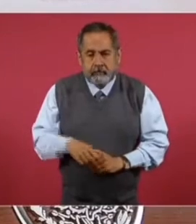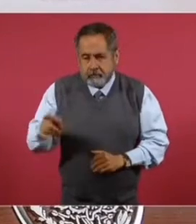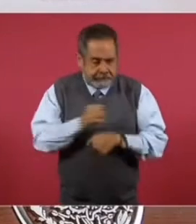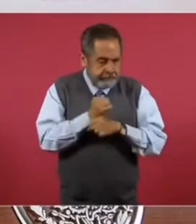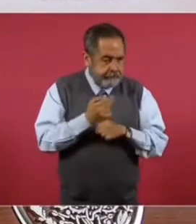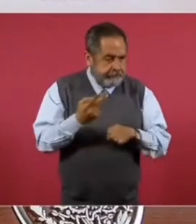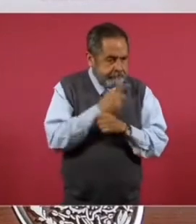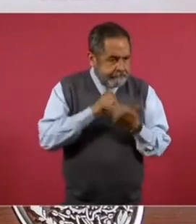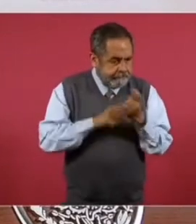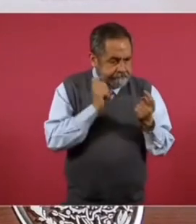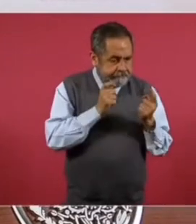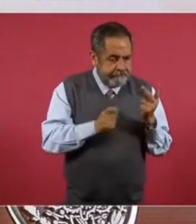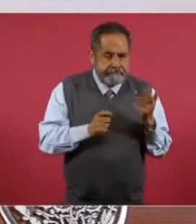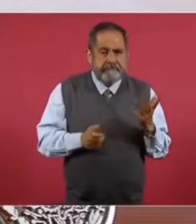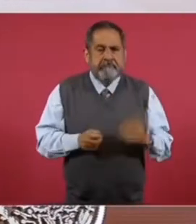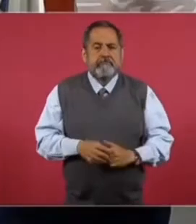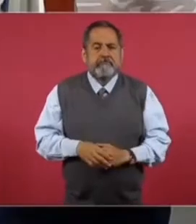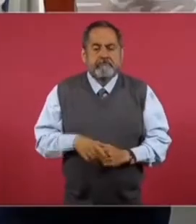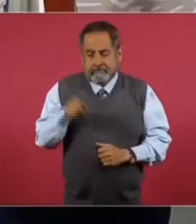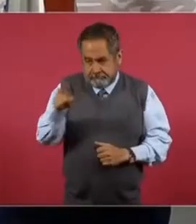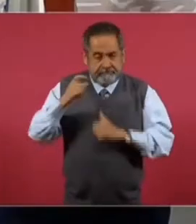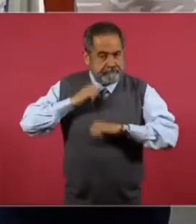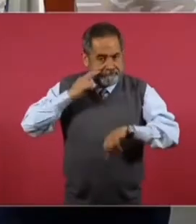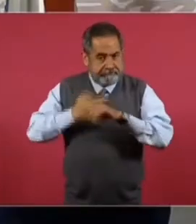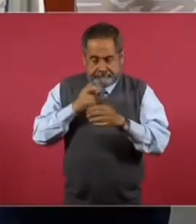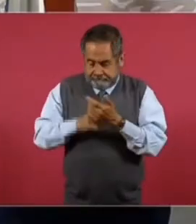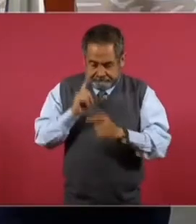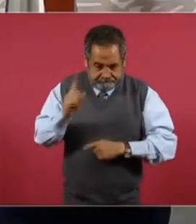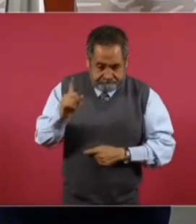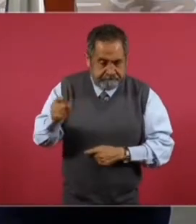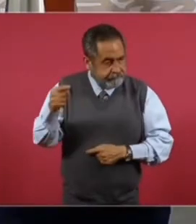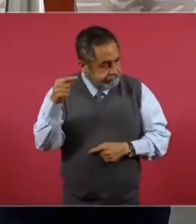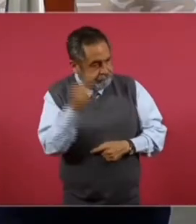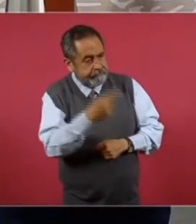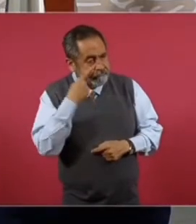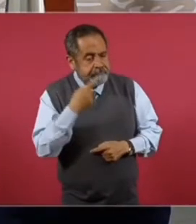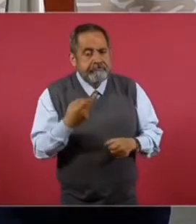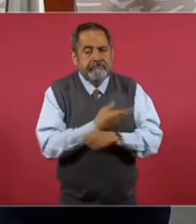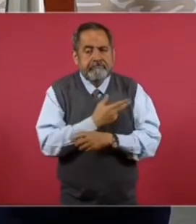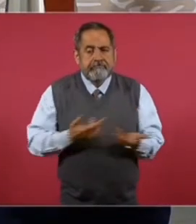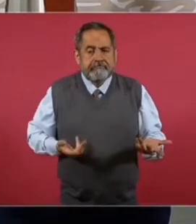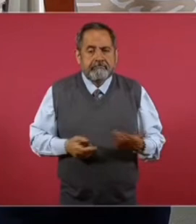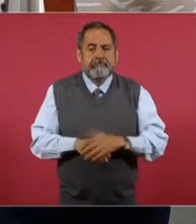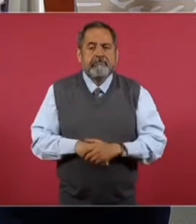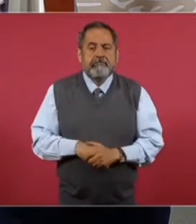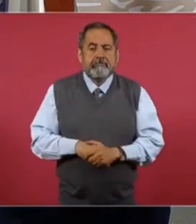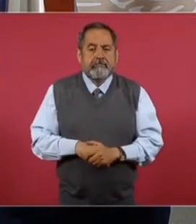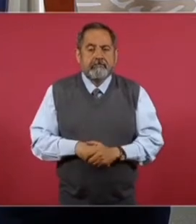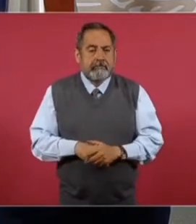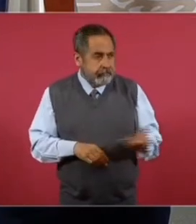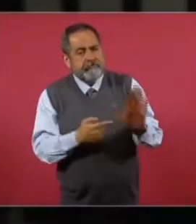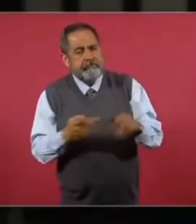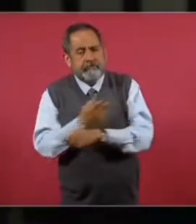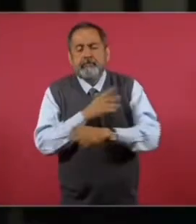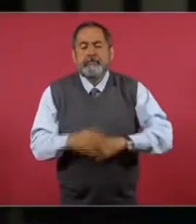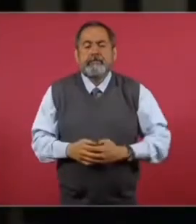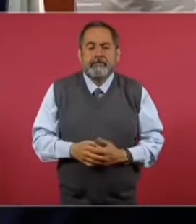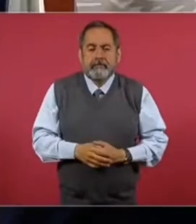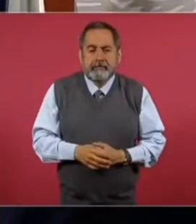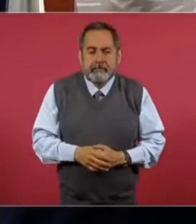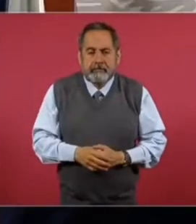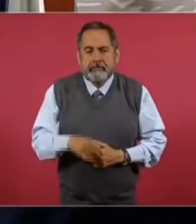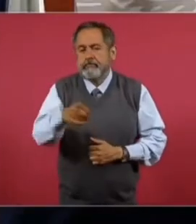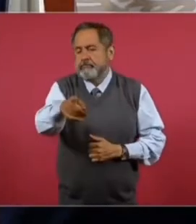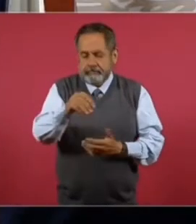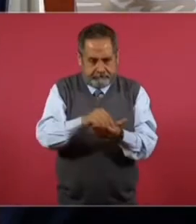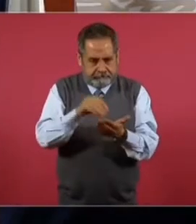Investigar eso, a ellos les corresponde, si es legal. ¿Sí? Y va a servir